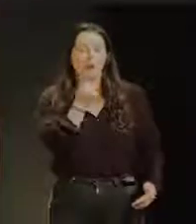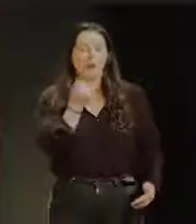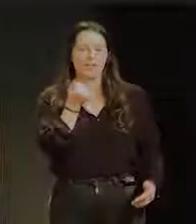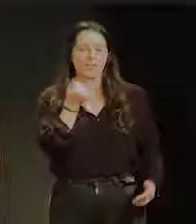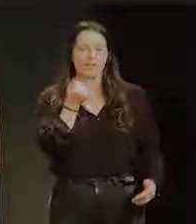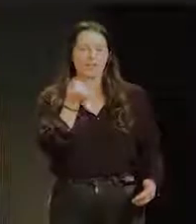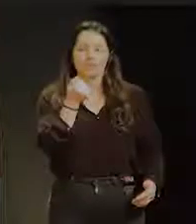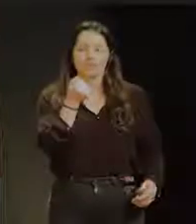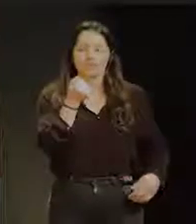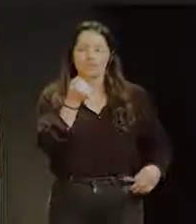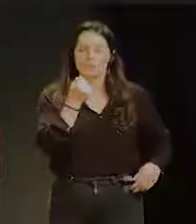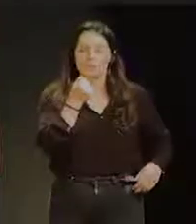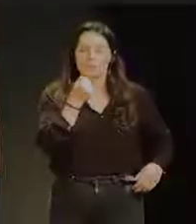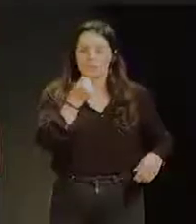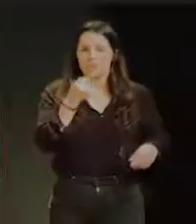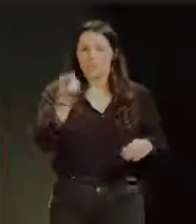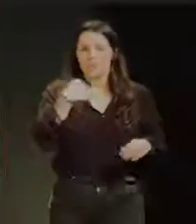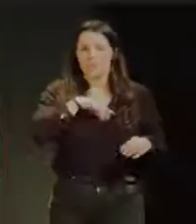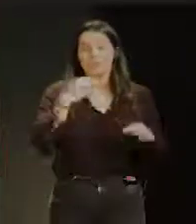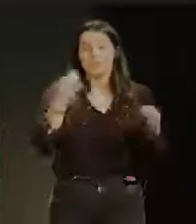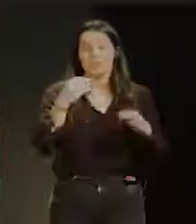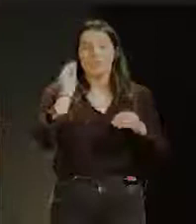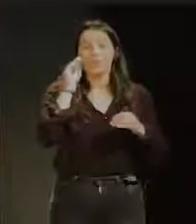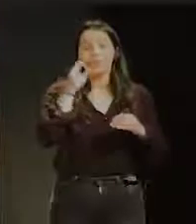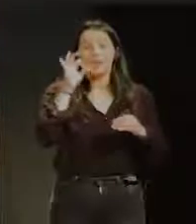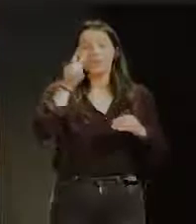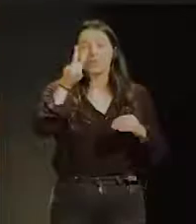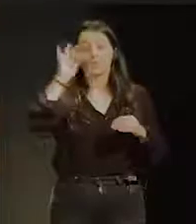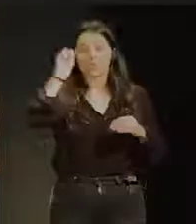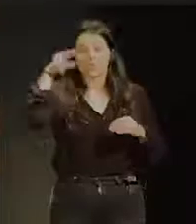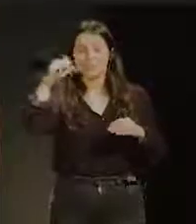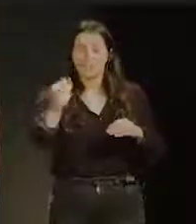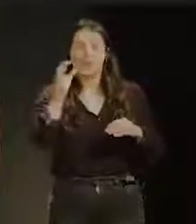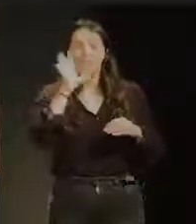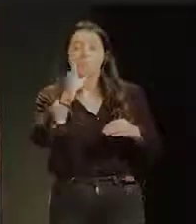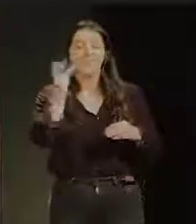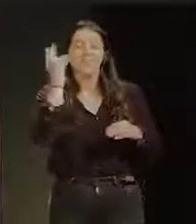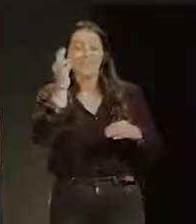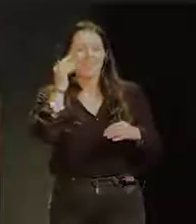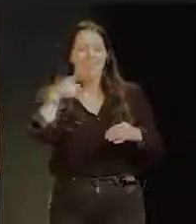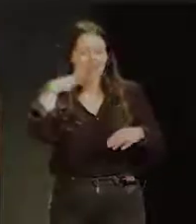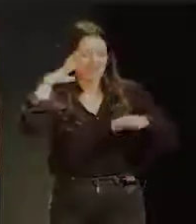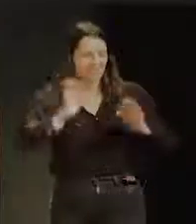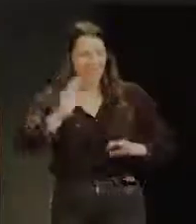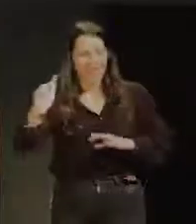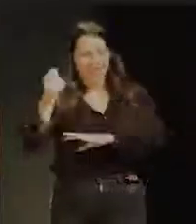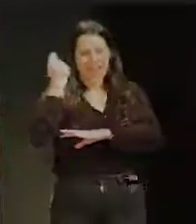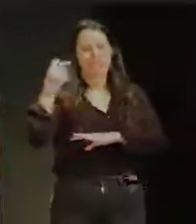esto es algo que tendríamos que preguntar a Susana, porque ella es realmente una campeona en este